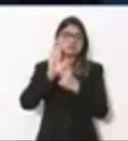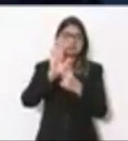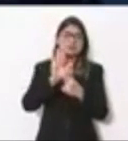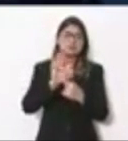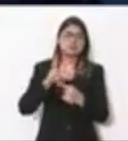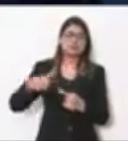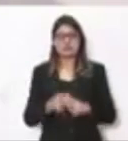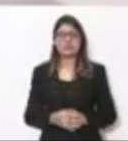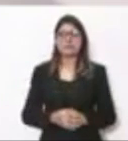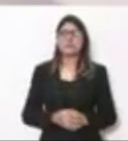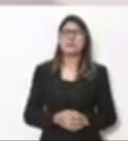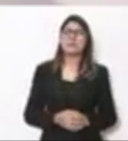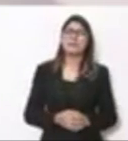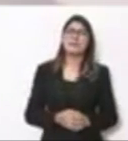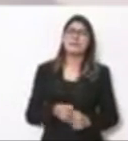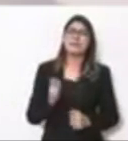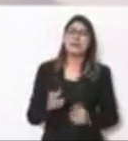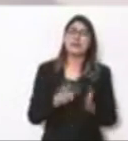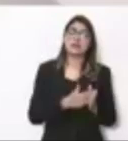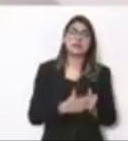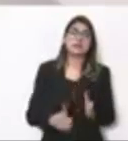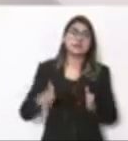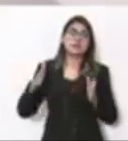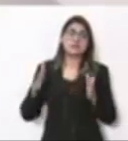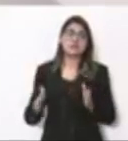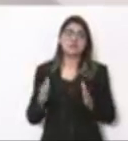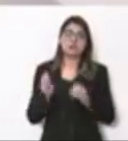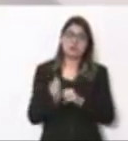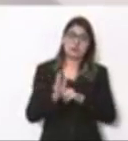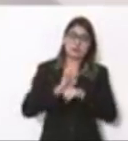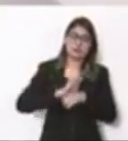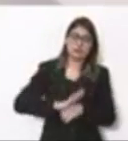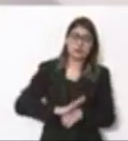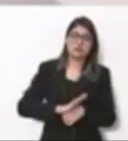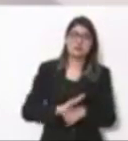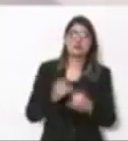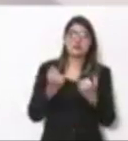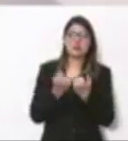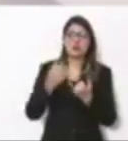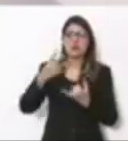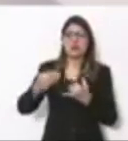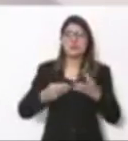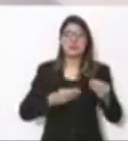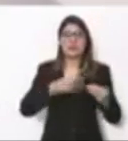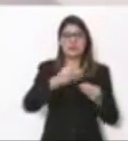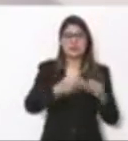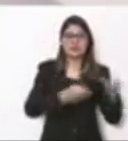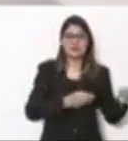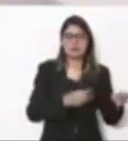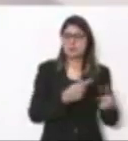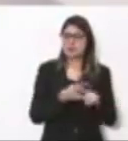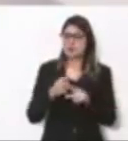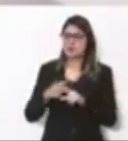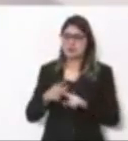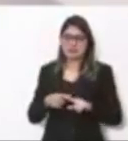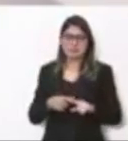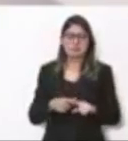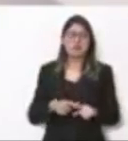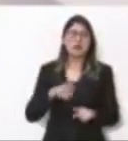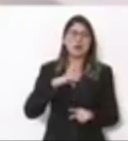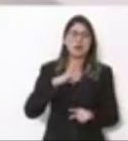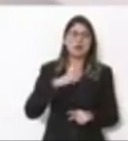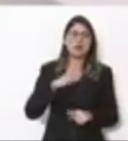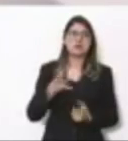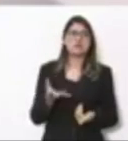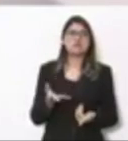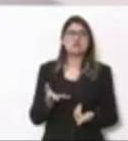obligados esenciales. Estos tiempos del COVID y pues de la pandemia, de la situación inédita en